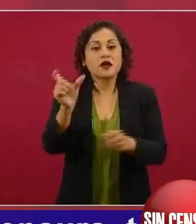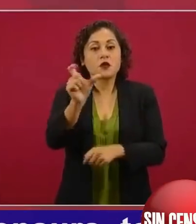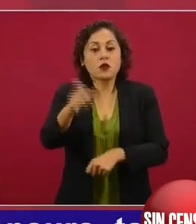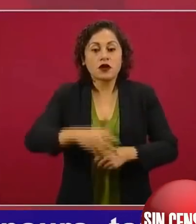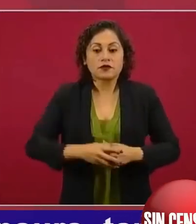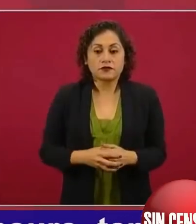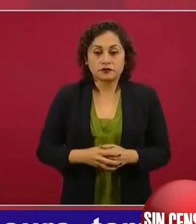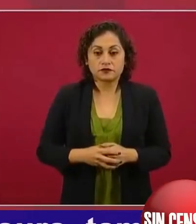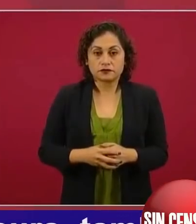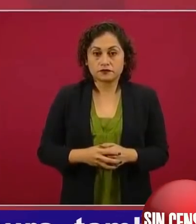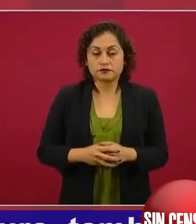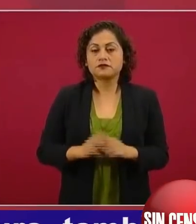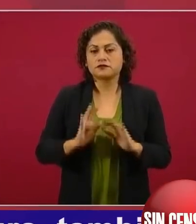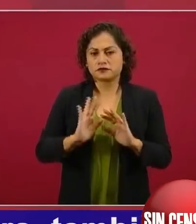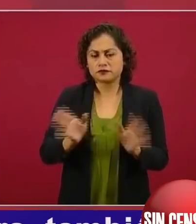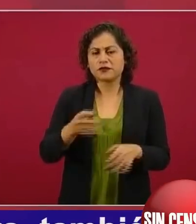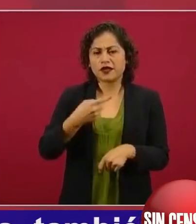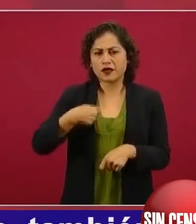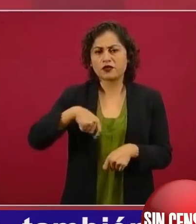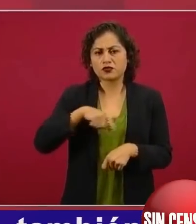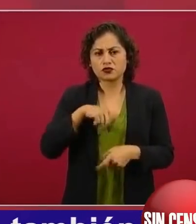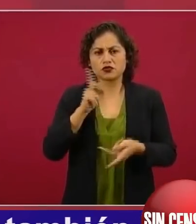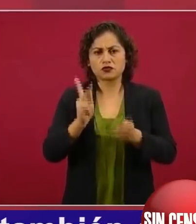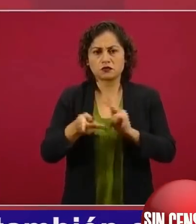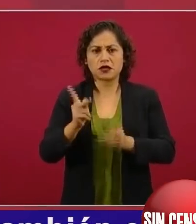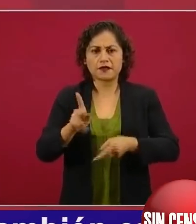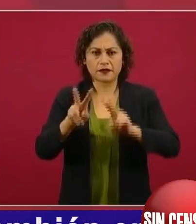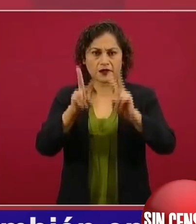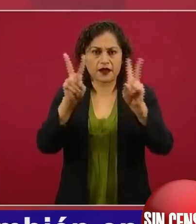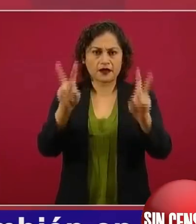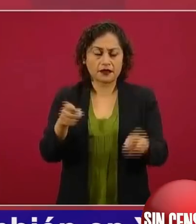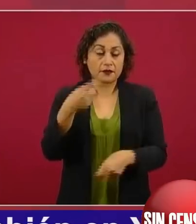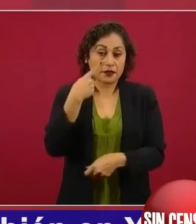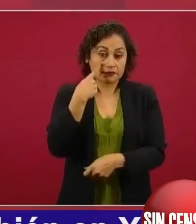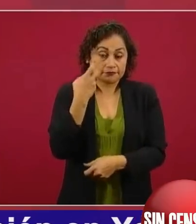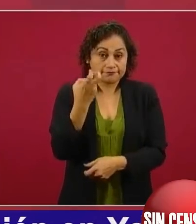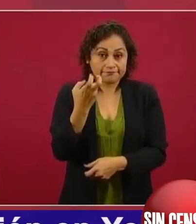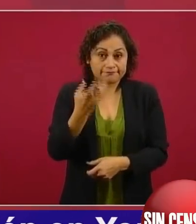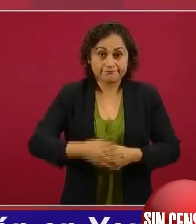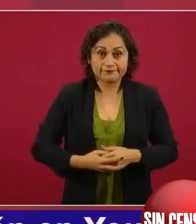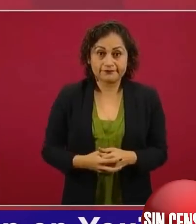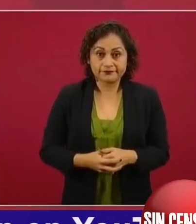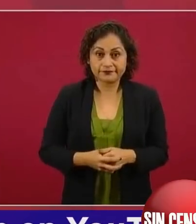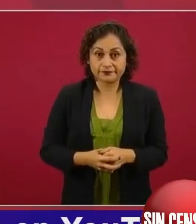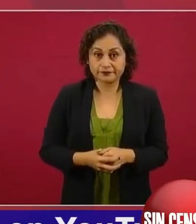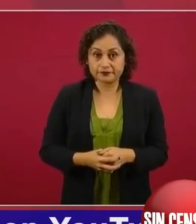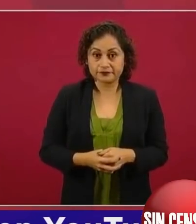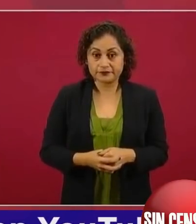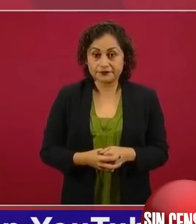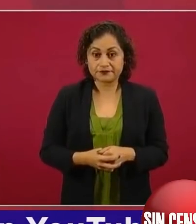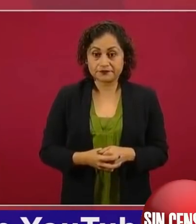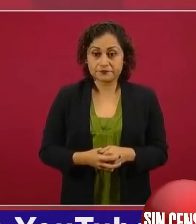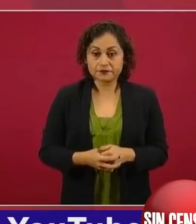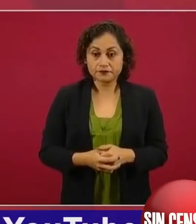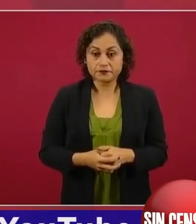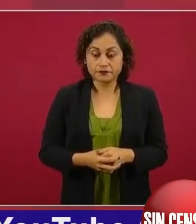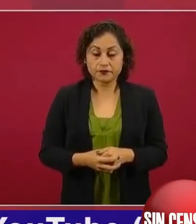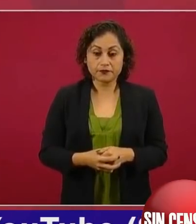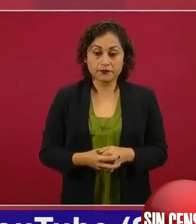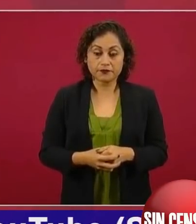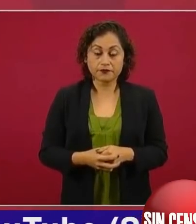Sí, ya hemos hablado de esto. Es un asunto que tiene que ver con